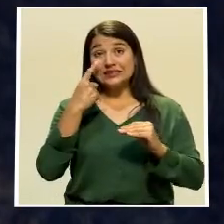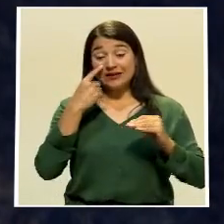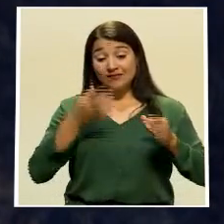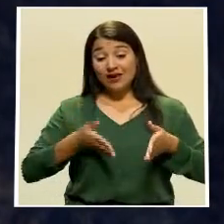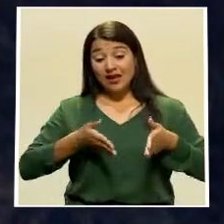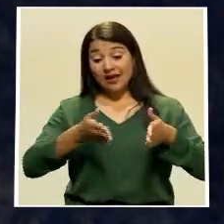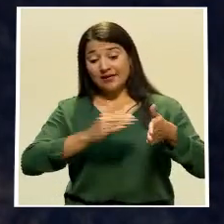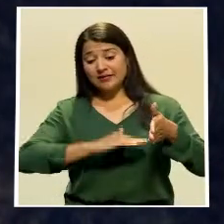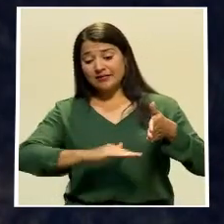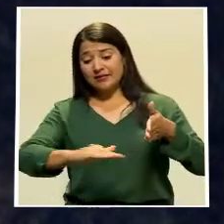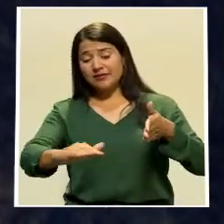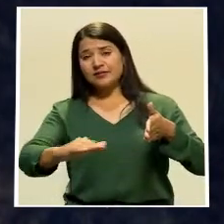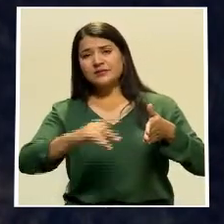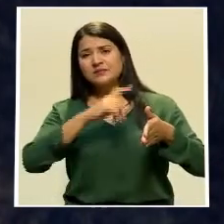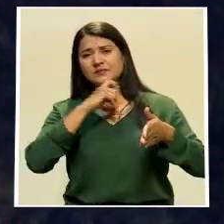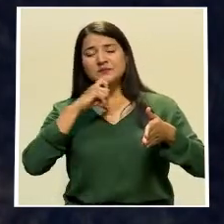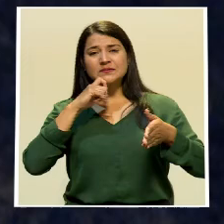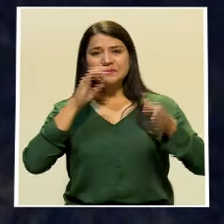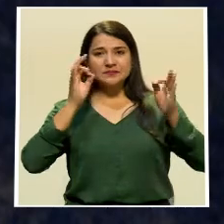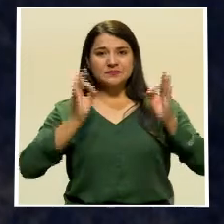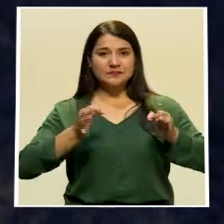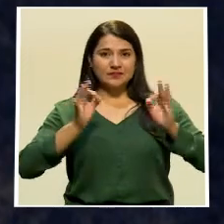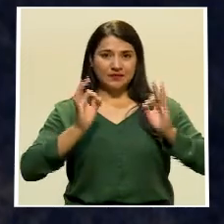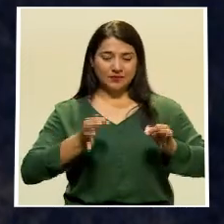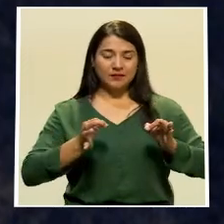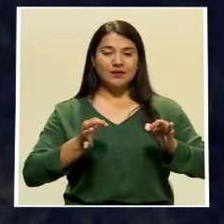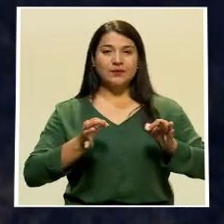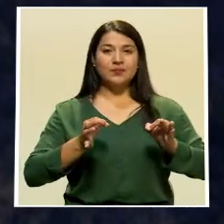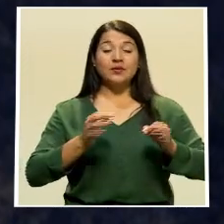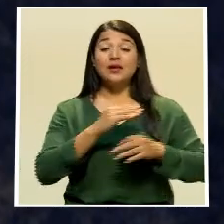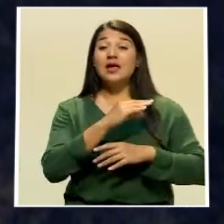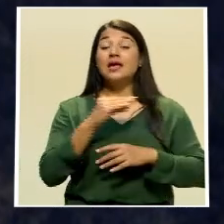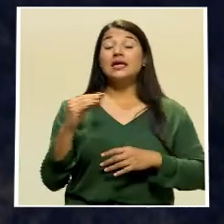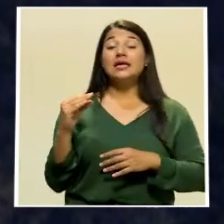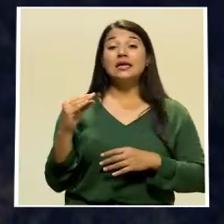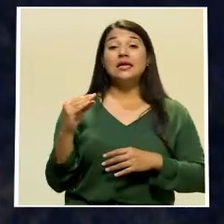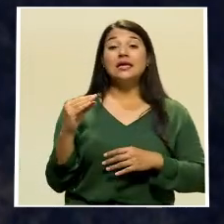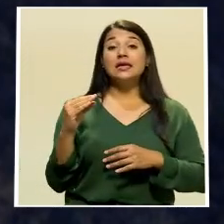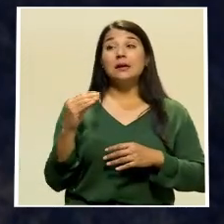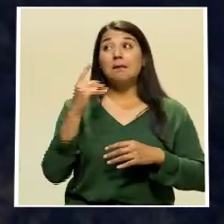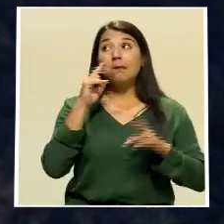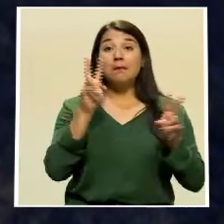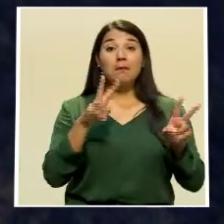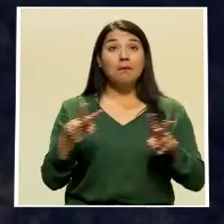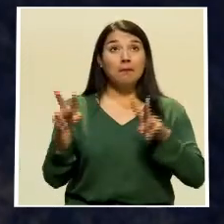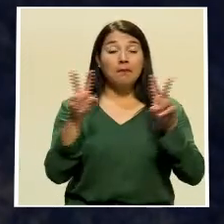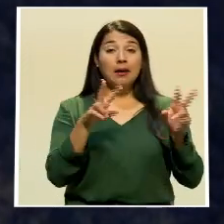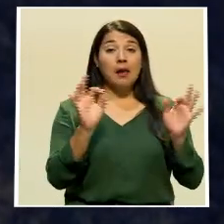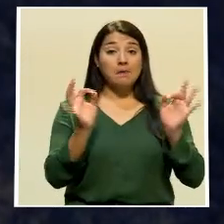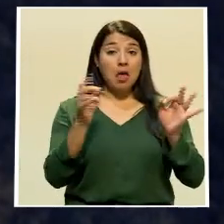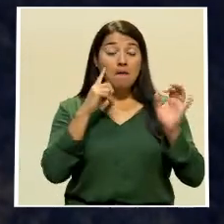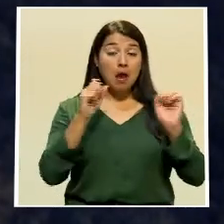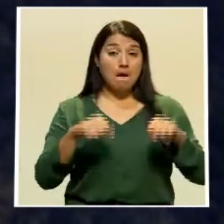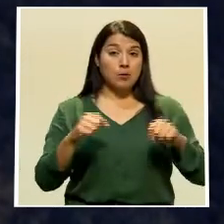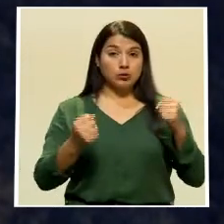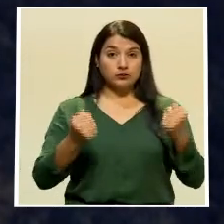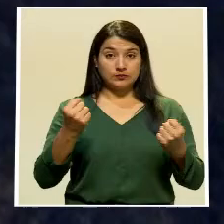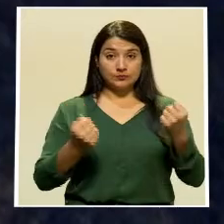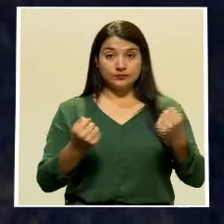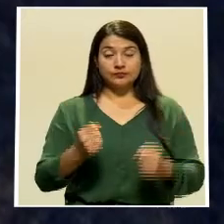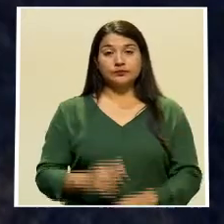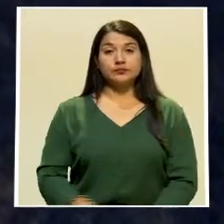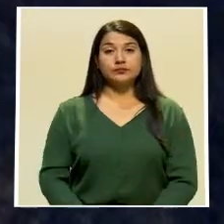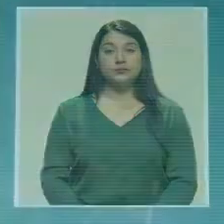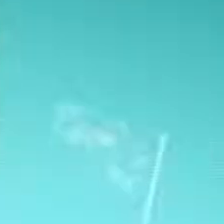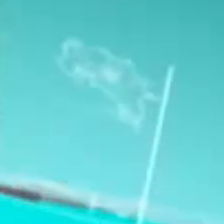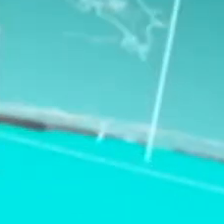rodaje está en óptimas condiciones, seca y hay muy buena visibilidad para transitar.